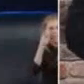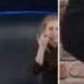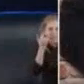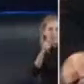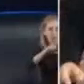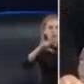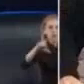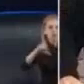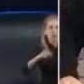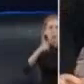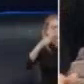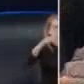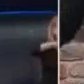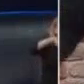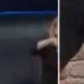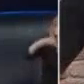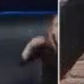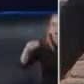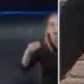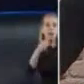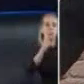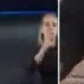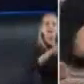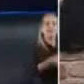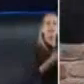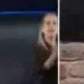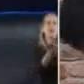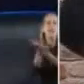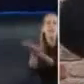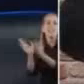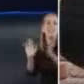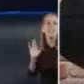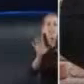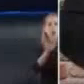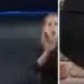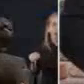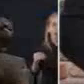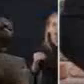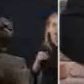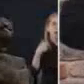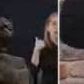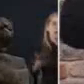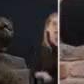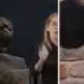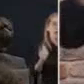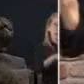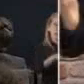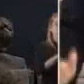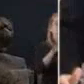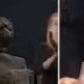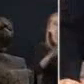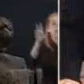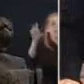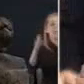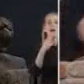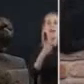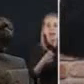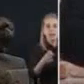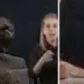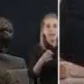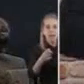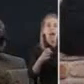realidad es de que hoy la ministra de economía ha dado sus primeros pasos y con estos primeros pasos empezado a separarse un poco de